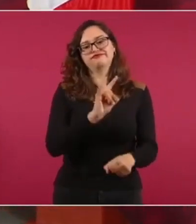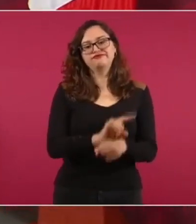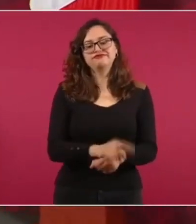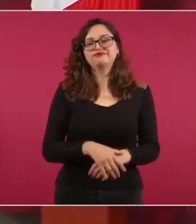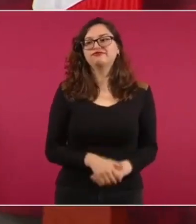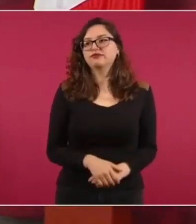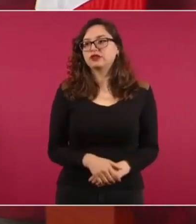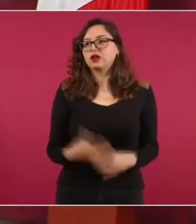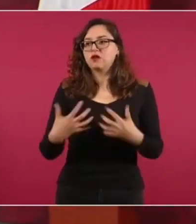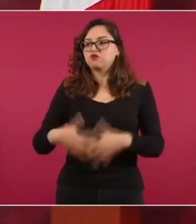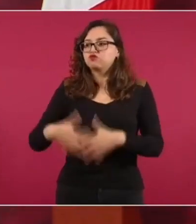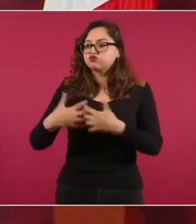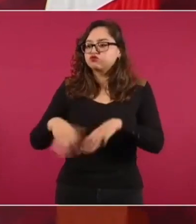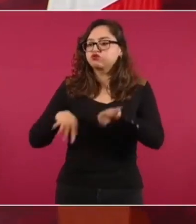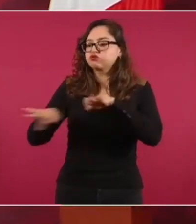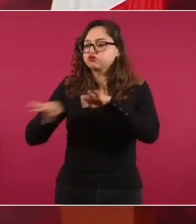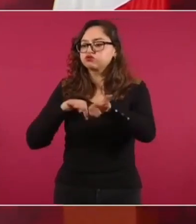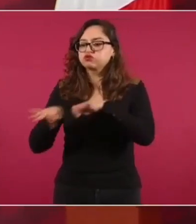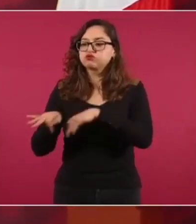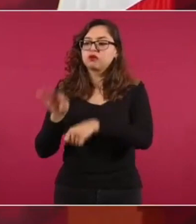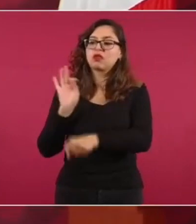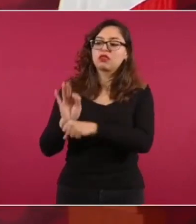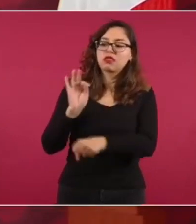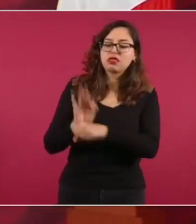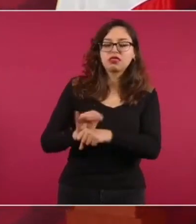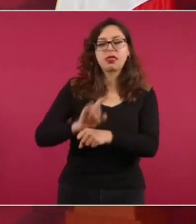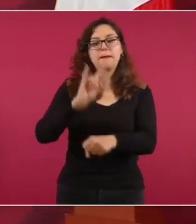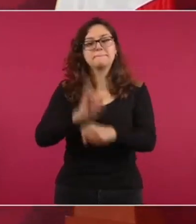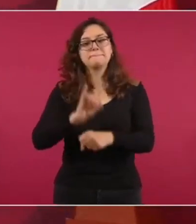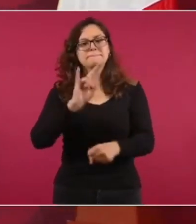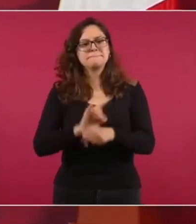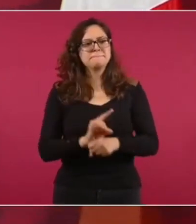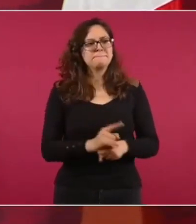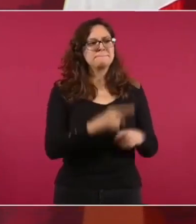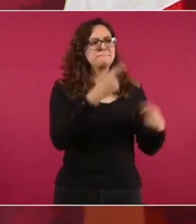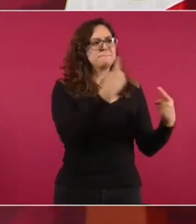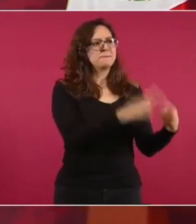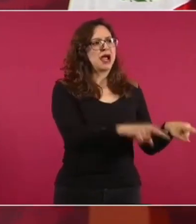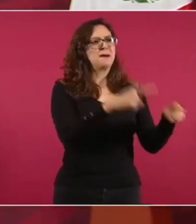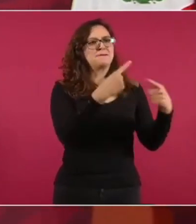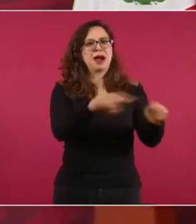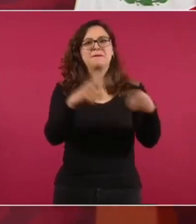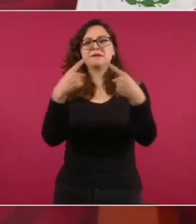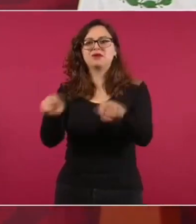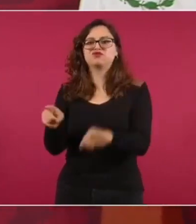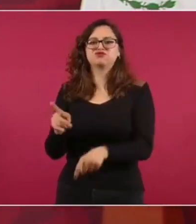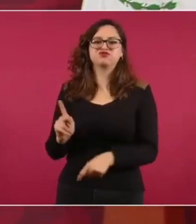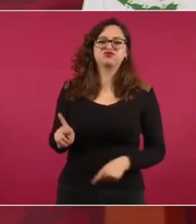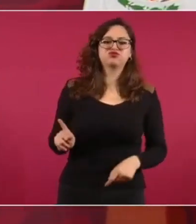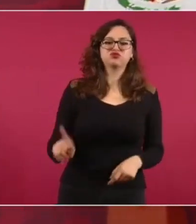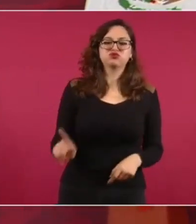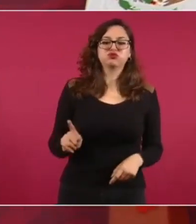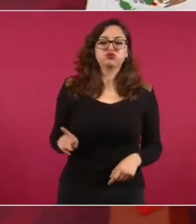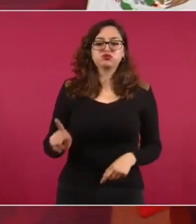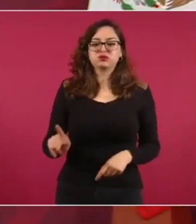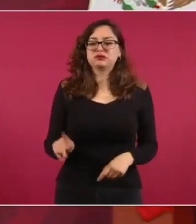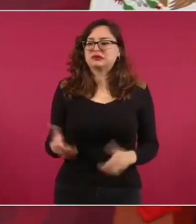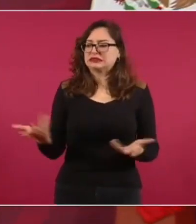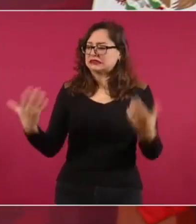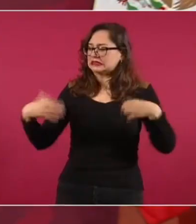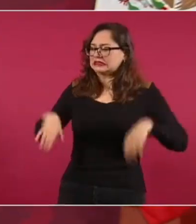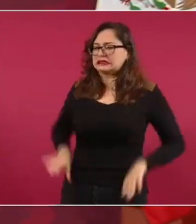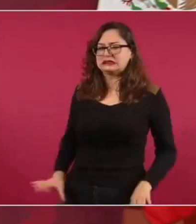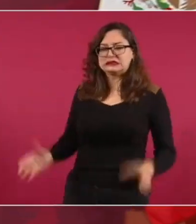obrero. ¿Se imaginan ustedes cuánto se llevaban? Y se siguen llevando.